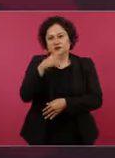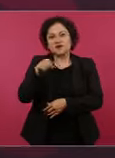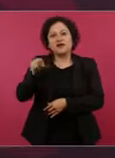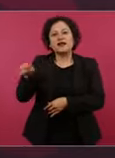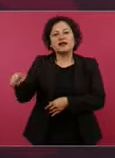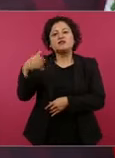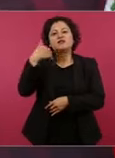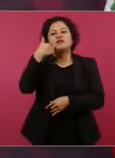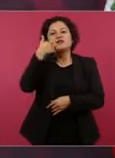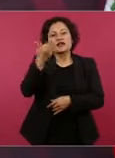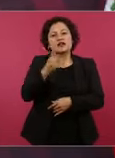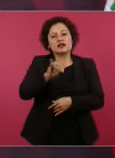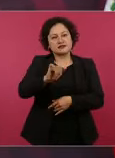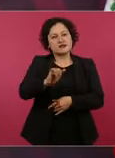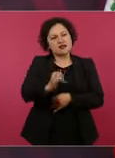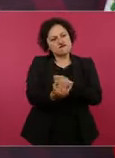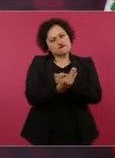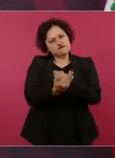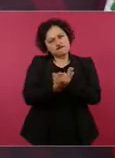fueros.